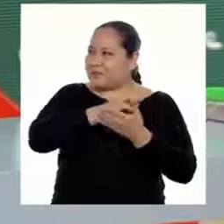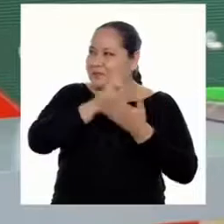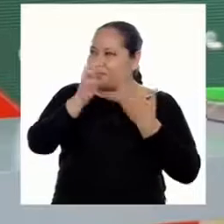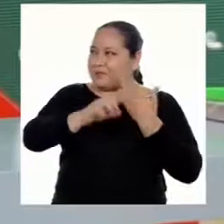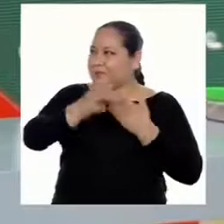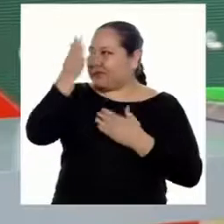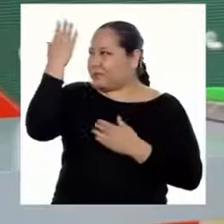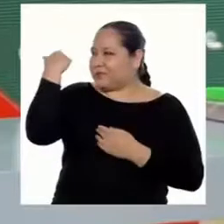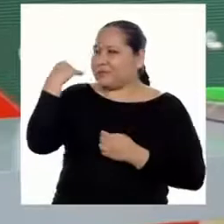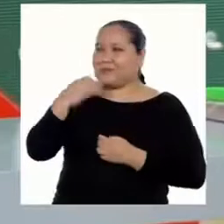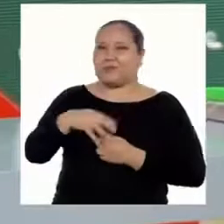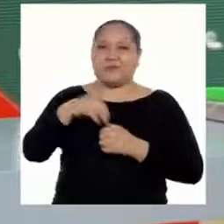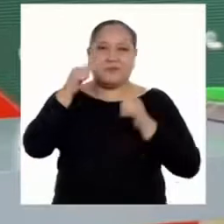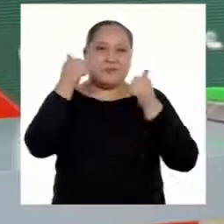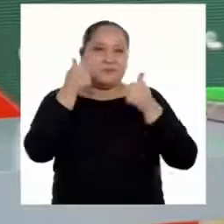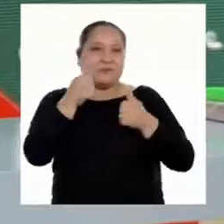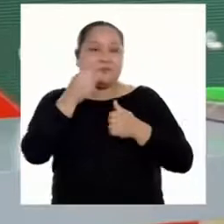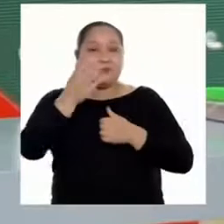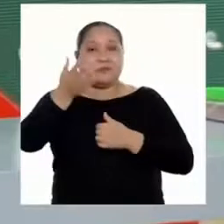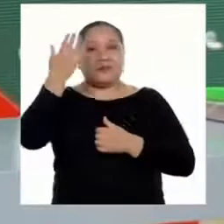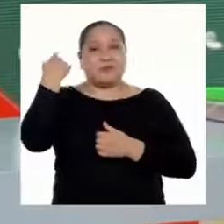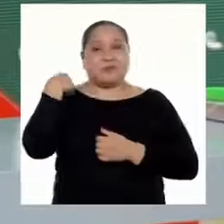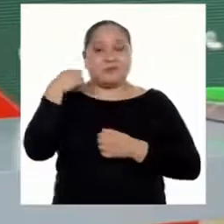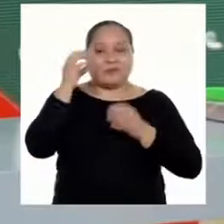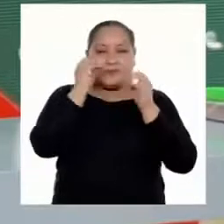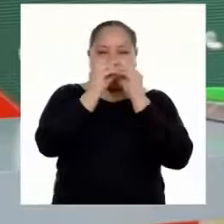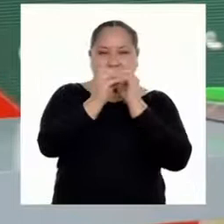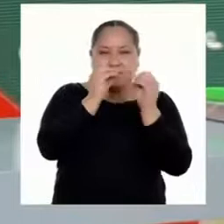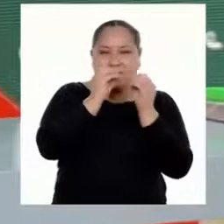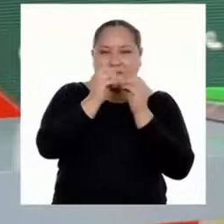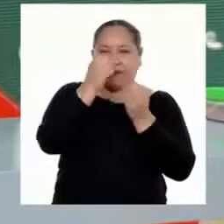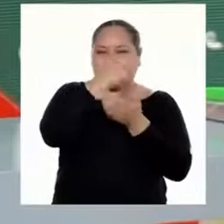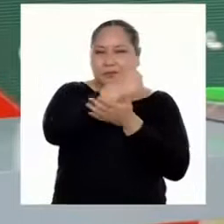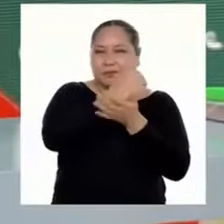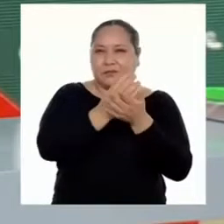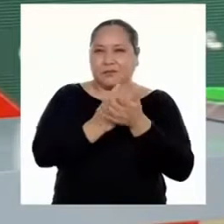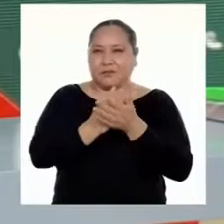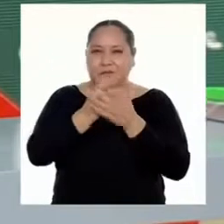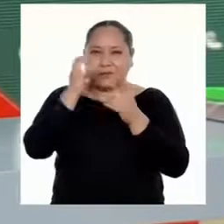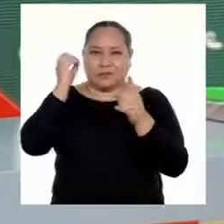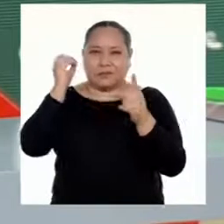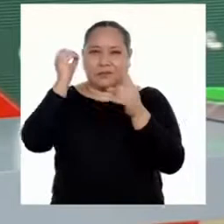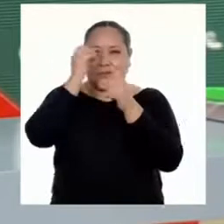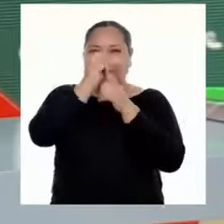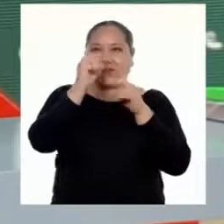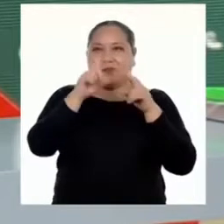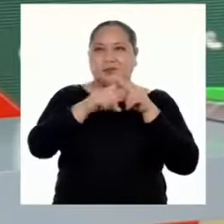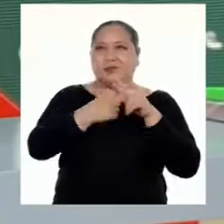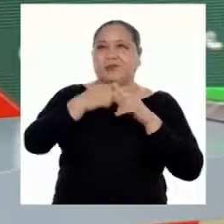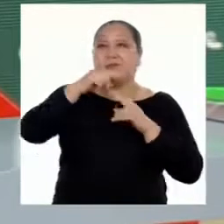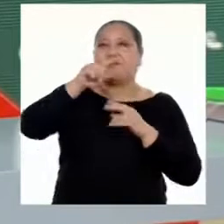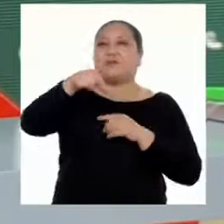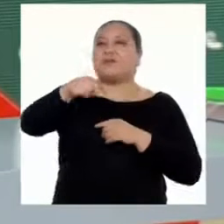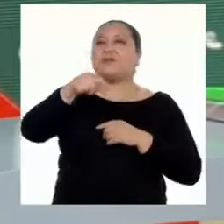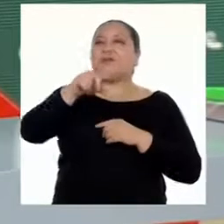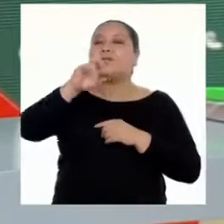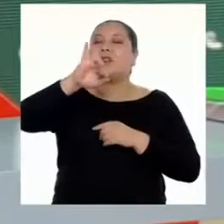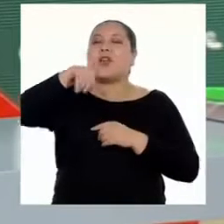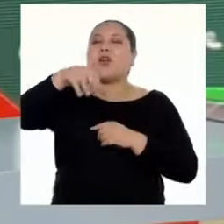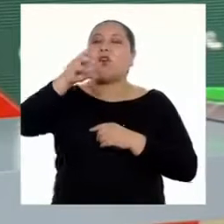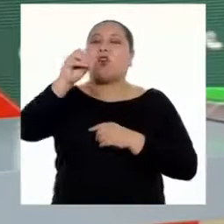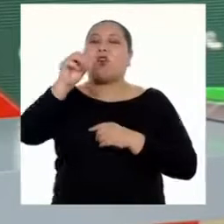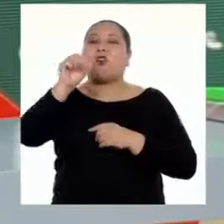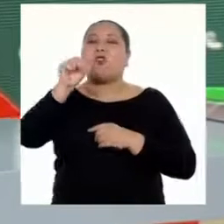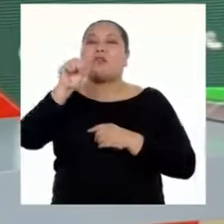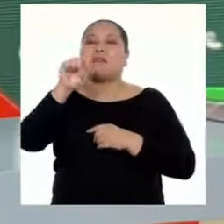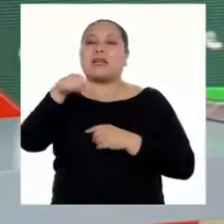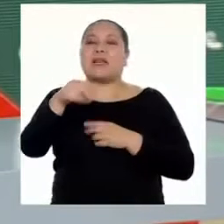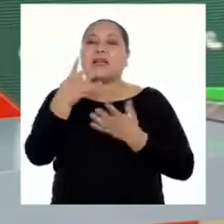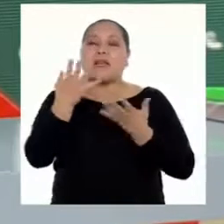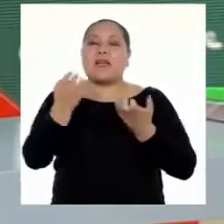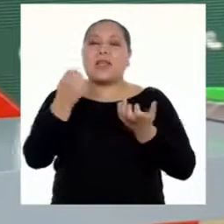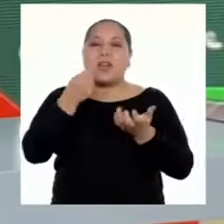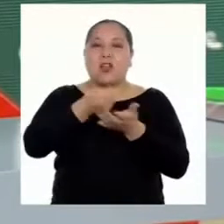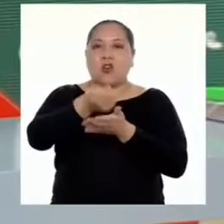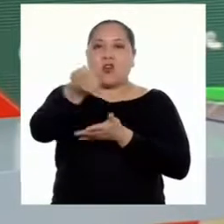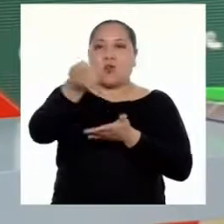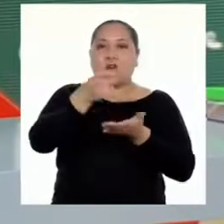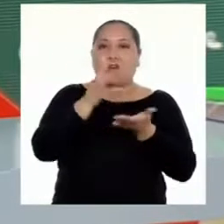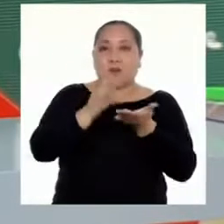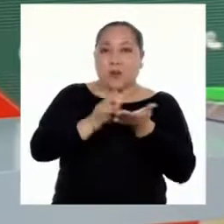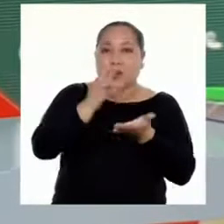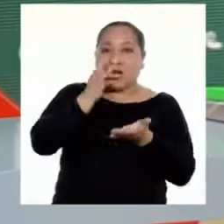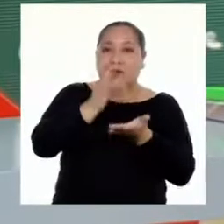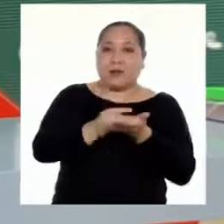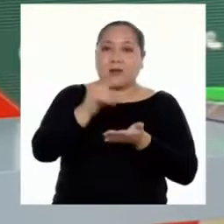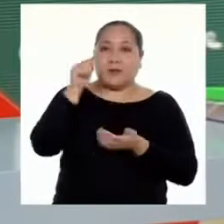Adelante. Bien, la otra vez estuvimos resolviendo una parte del reto inicial que trataba de José, una persona que quería comprar medicamentos